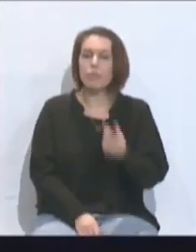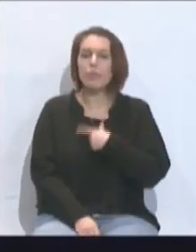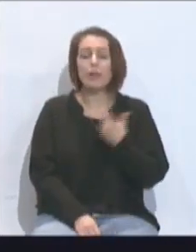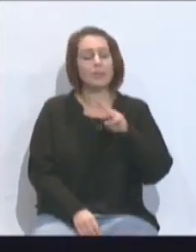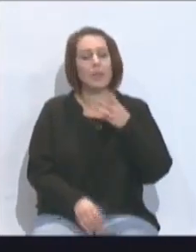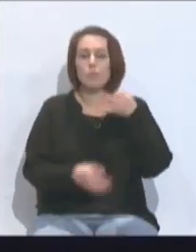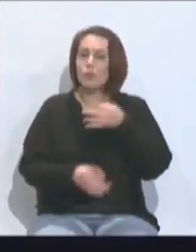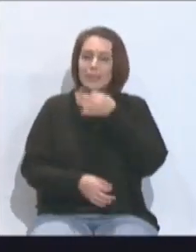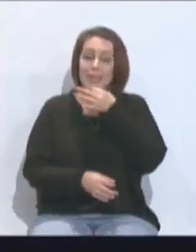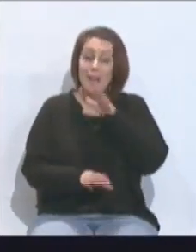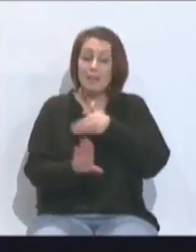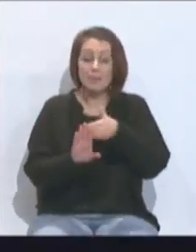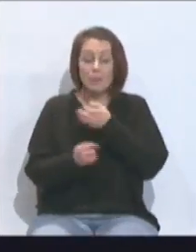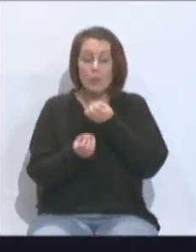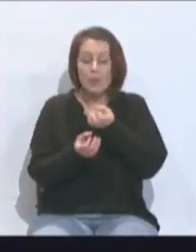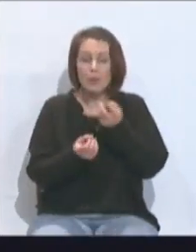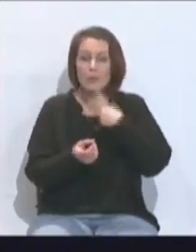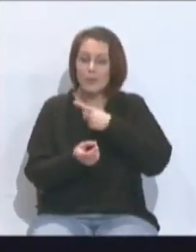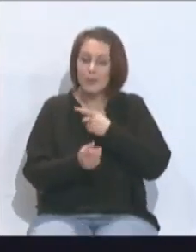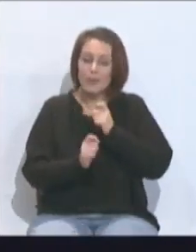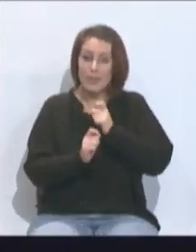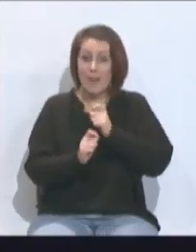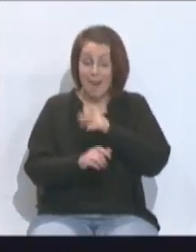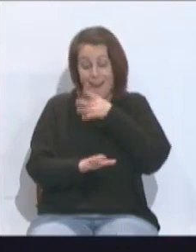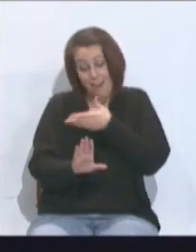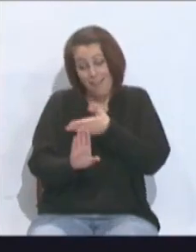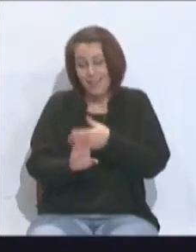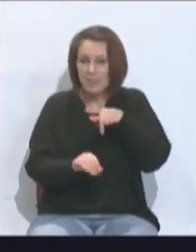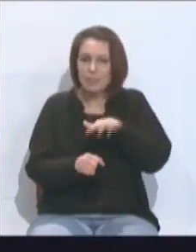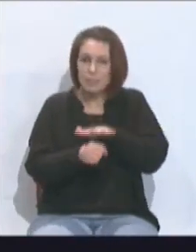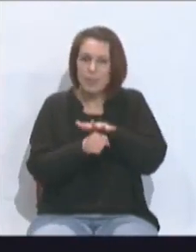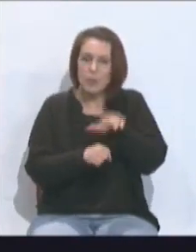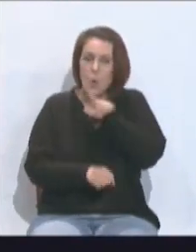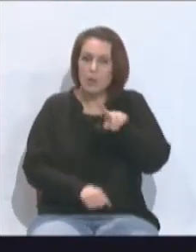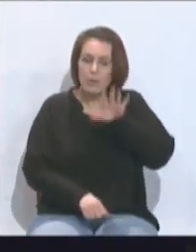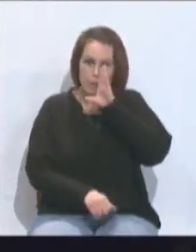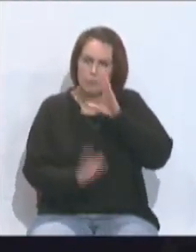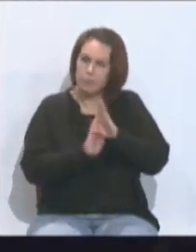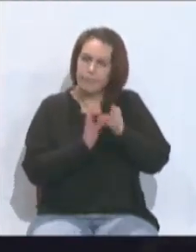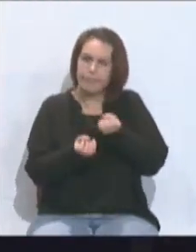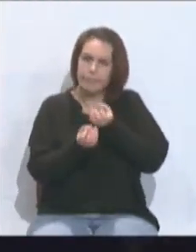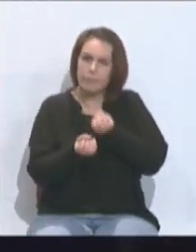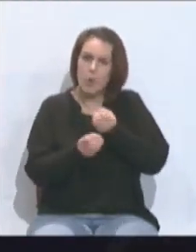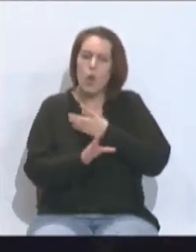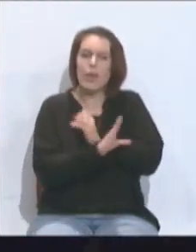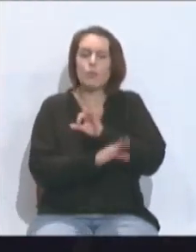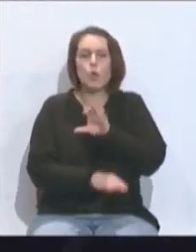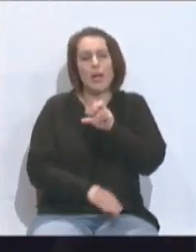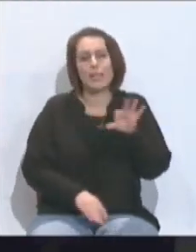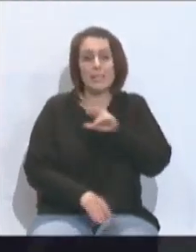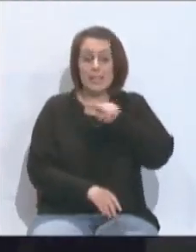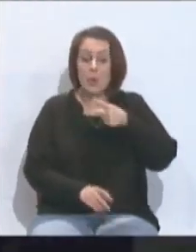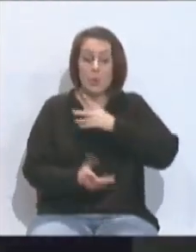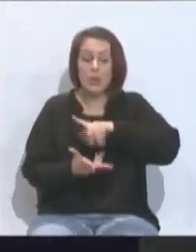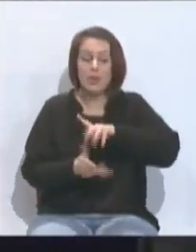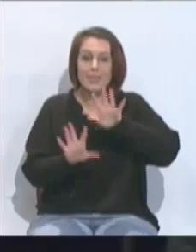Tres en punto de la tarde, hasta aquí la información que les podemos ofrecer hasta el momento en este martes 1 de febrero. Siguen informados en OndaCádiz.es, segunda